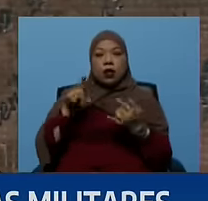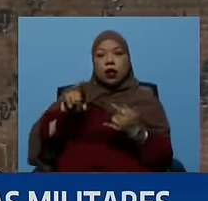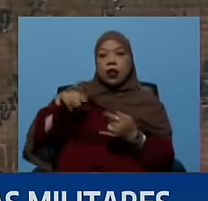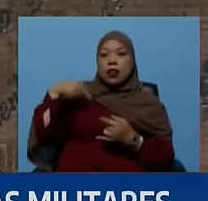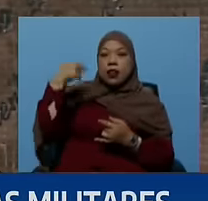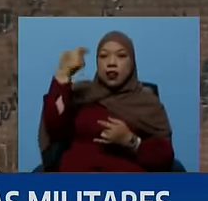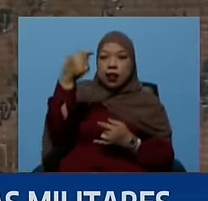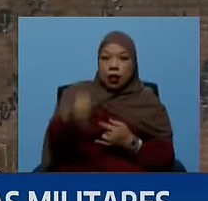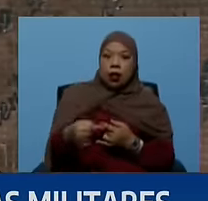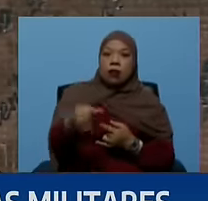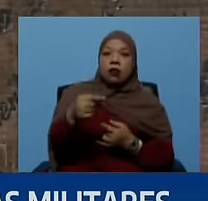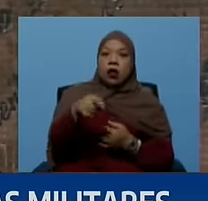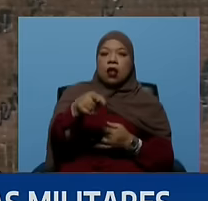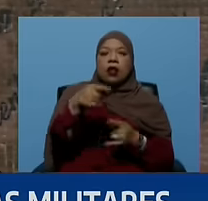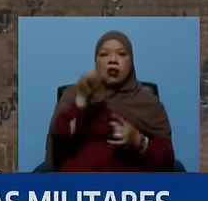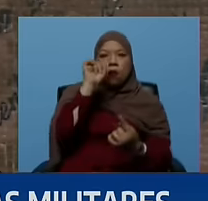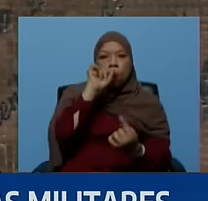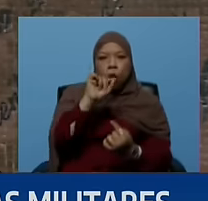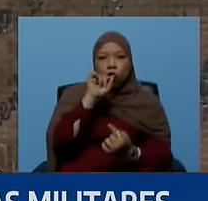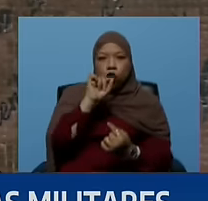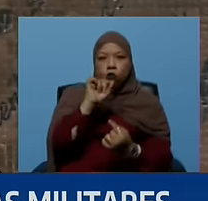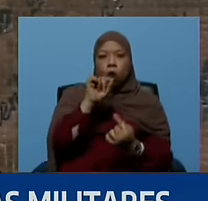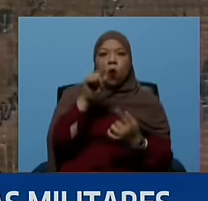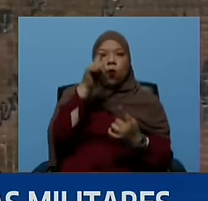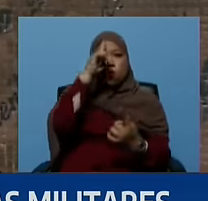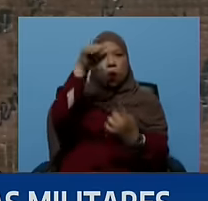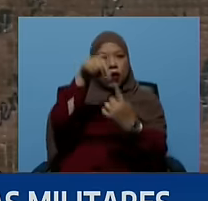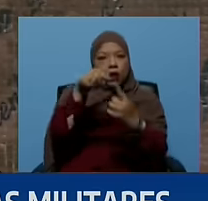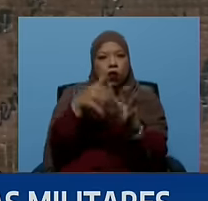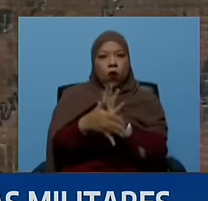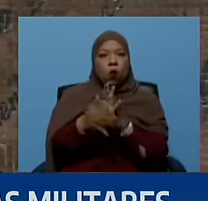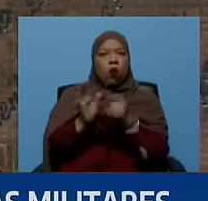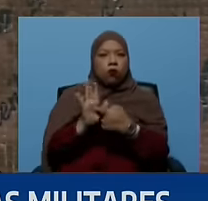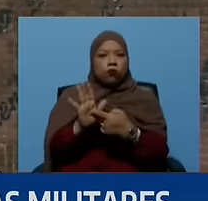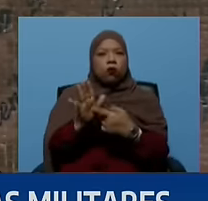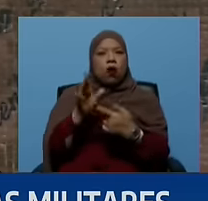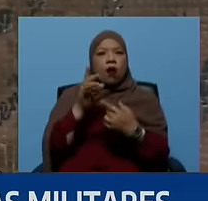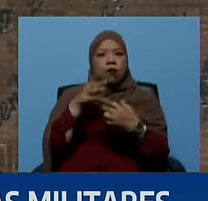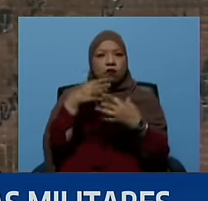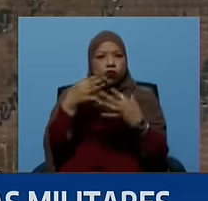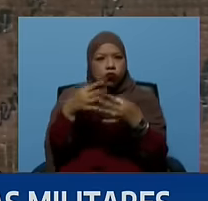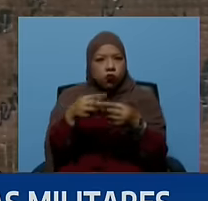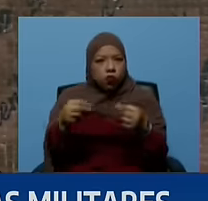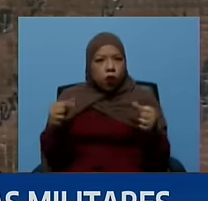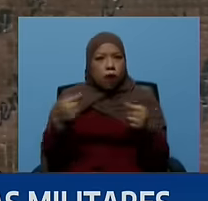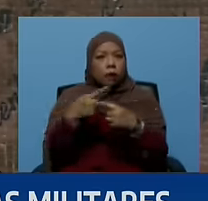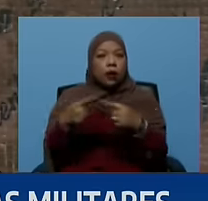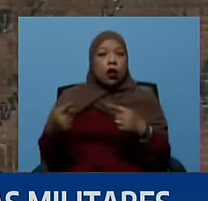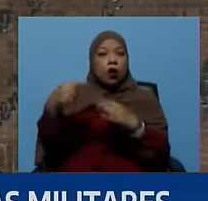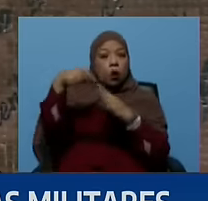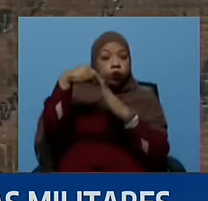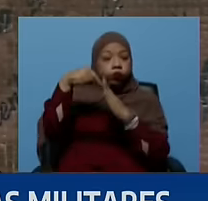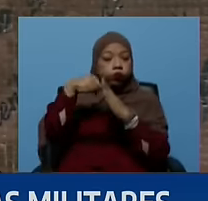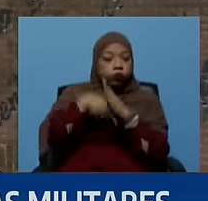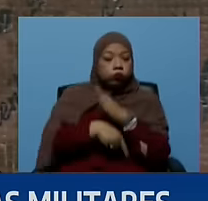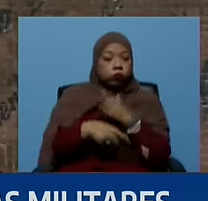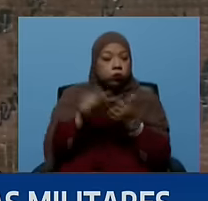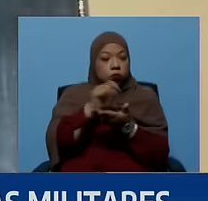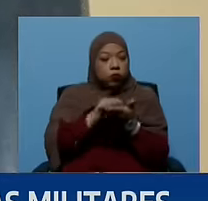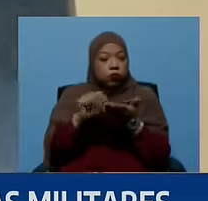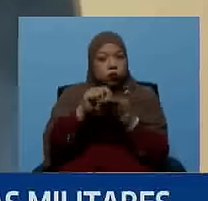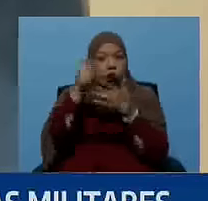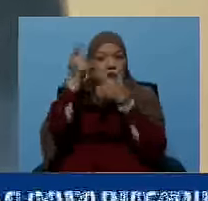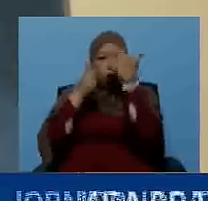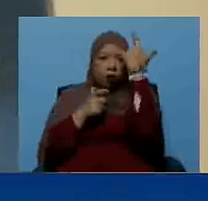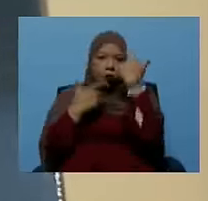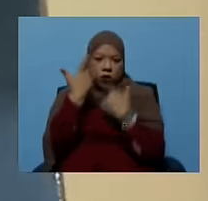libro profundo Aunque de presentación sencilla un hombre tan sencillo sin vanidad